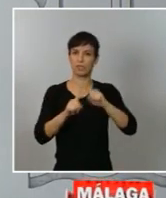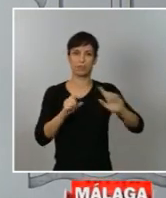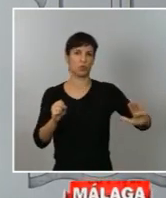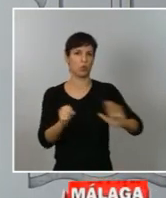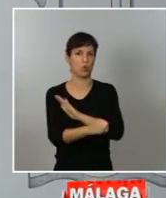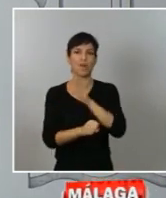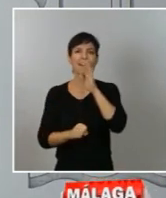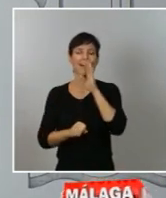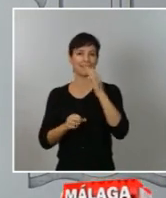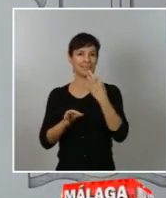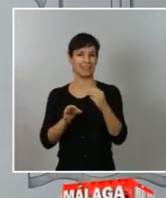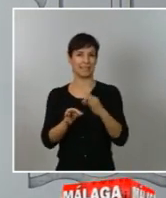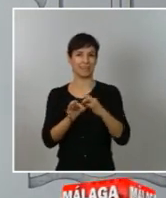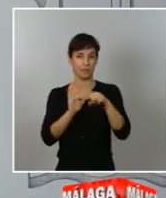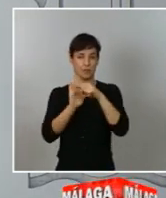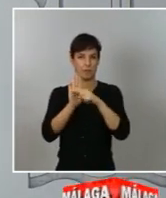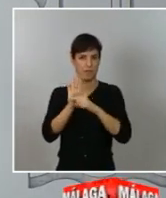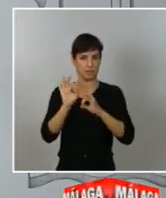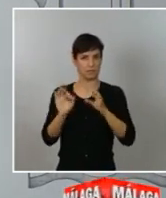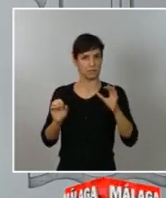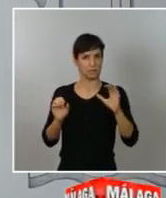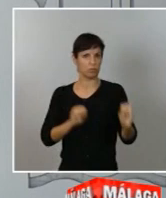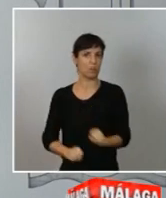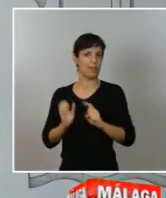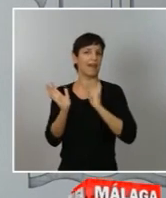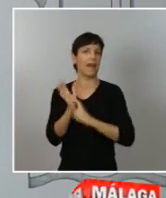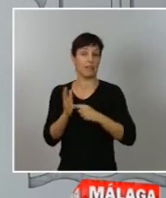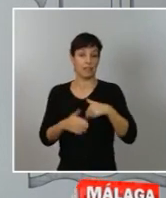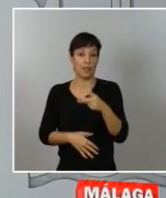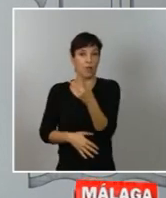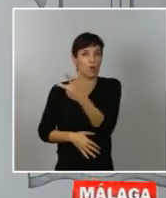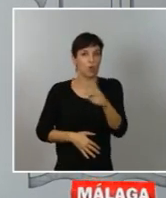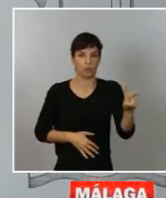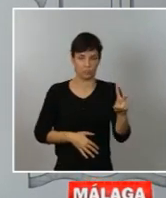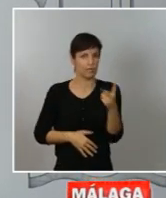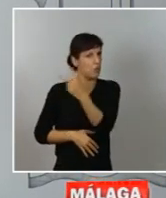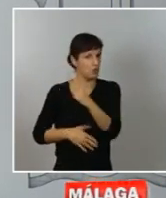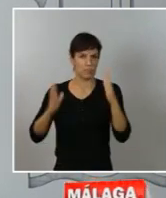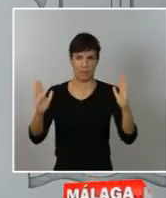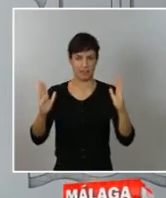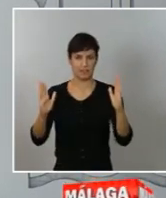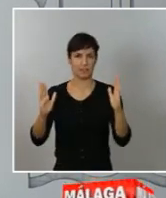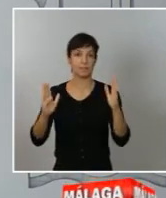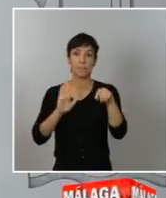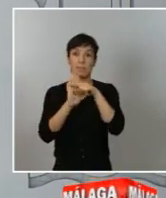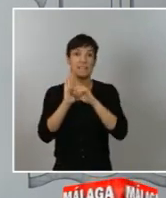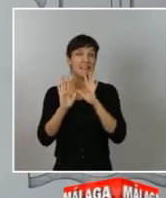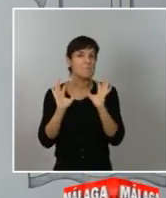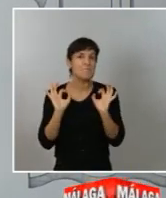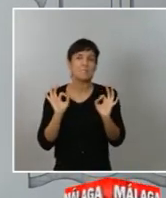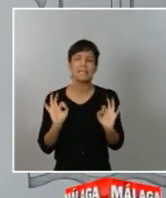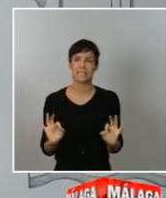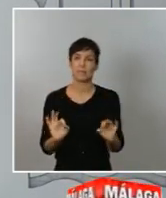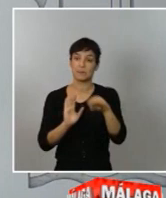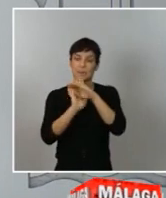30 de septiembre durante los próximos 15 días. 15 días naturales. Serán las mismas medidas, serán las mismas medidas.